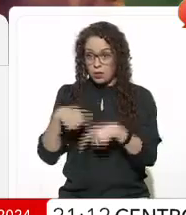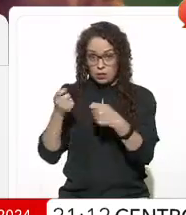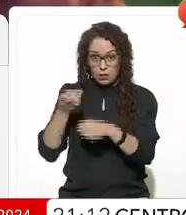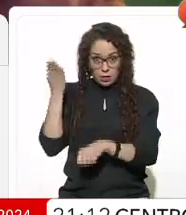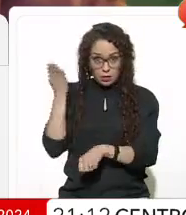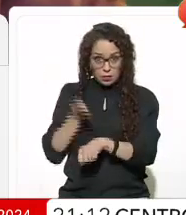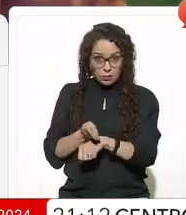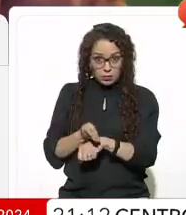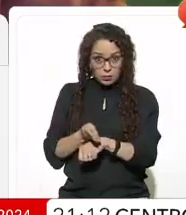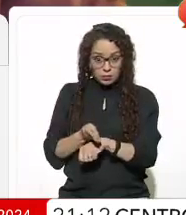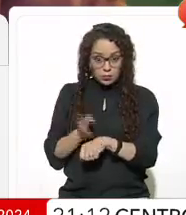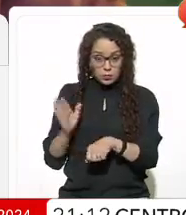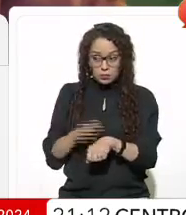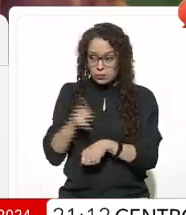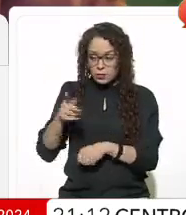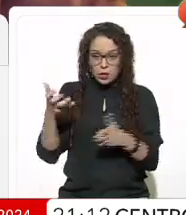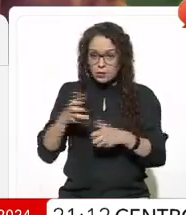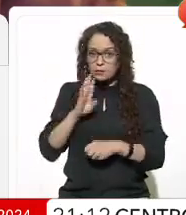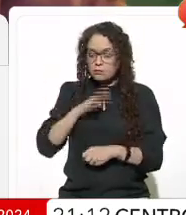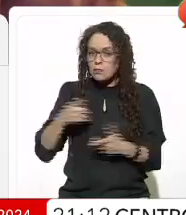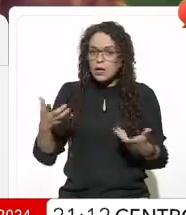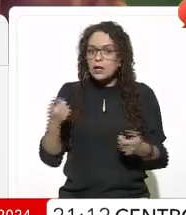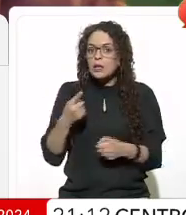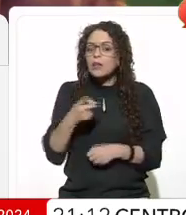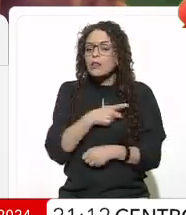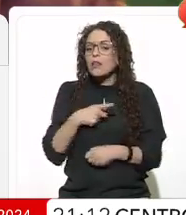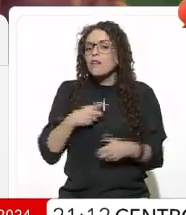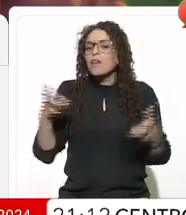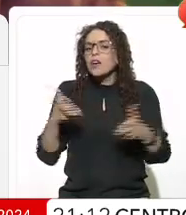su actuación? ¿Qué hay que hacer? ¿Cuál es la salida?